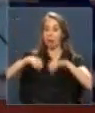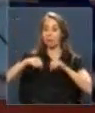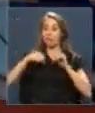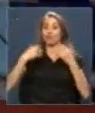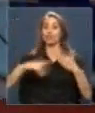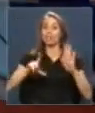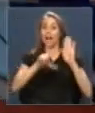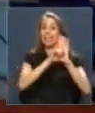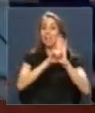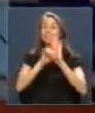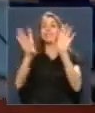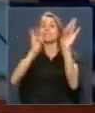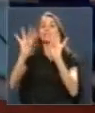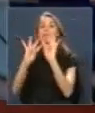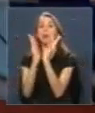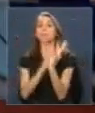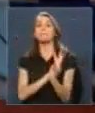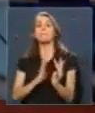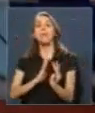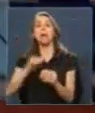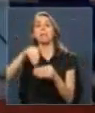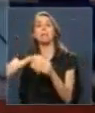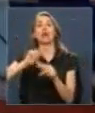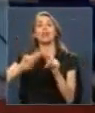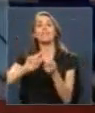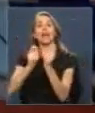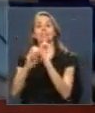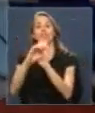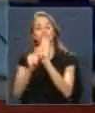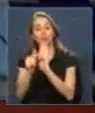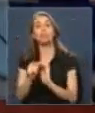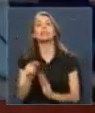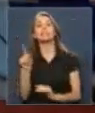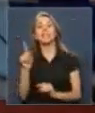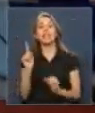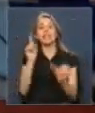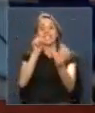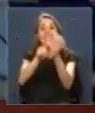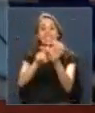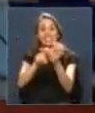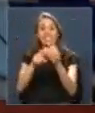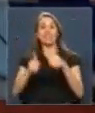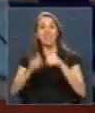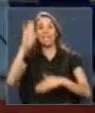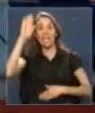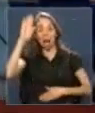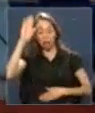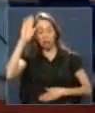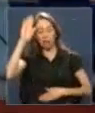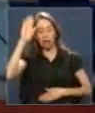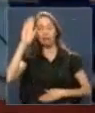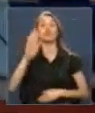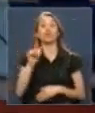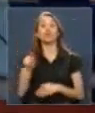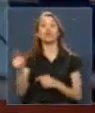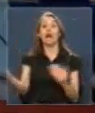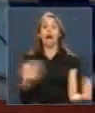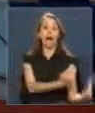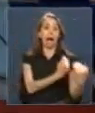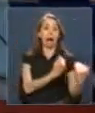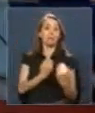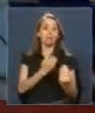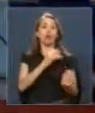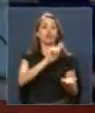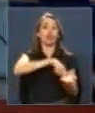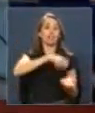es decir, la inscripción y la presentación de patrocinio en una plataforma electrónica ante el CERVEL sin necesidad